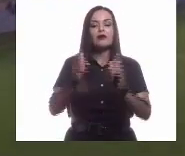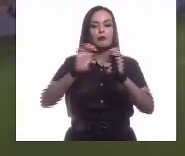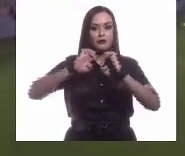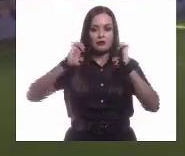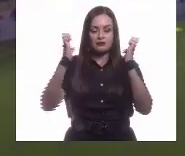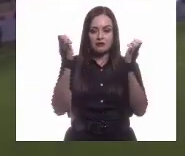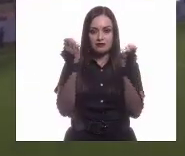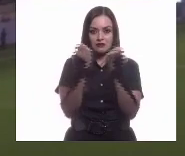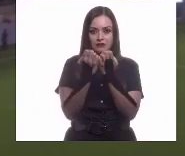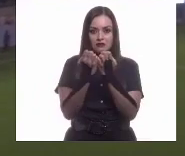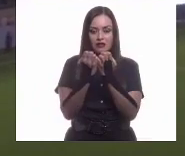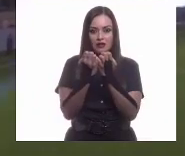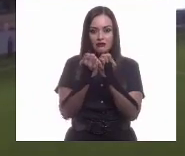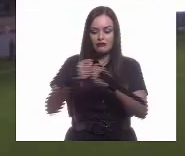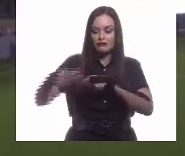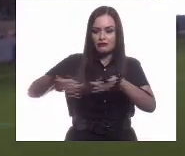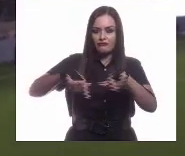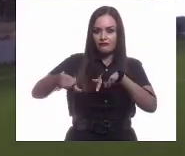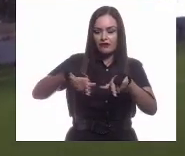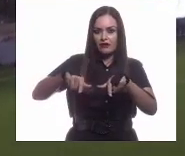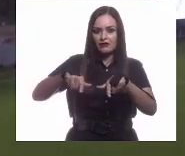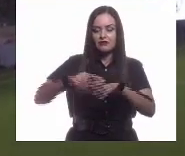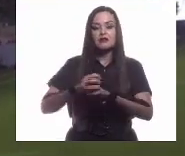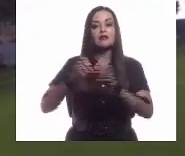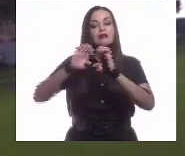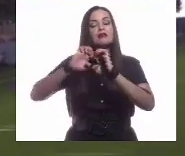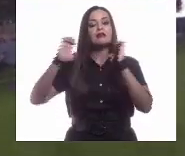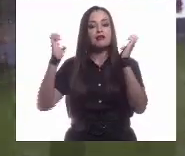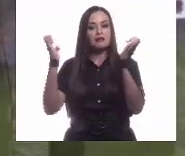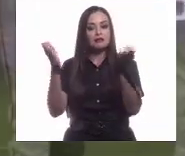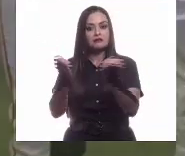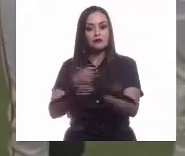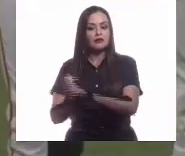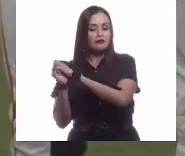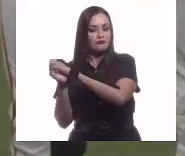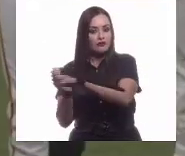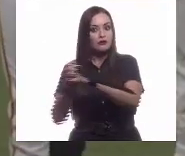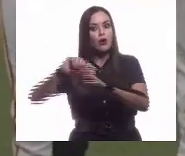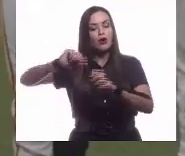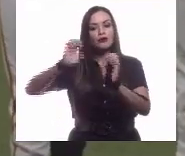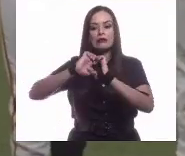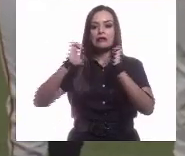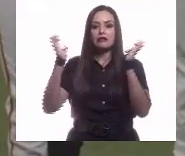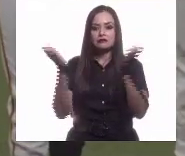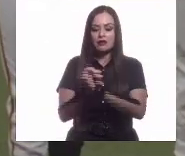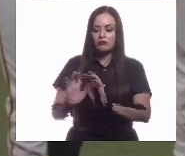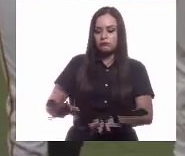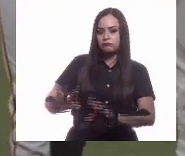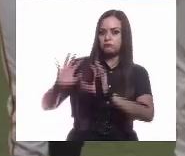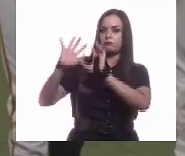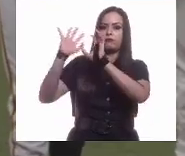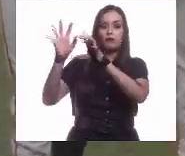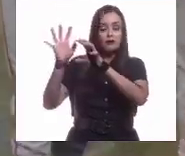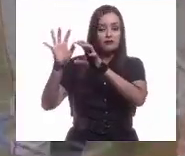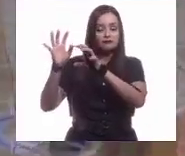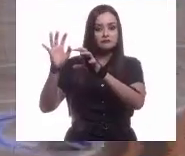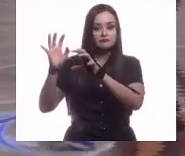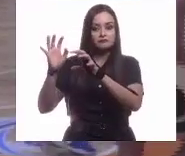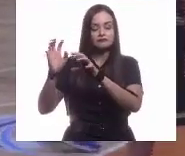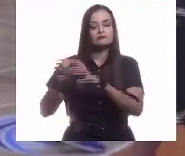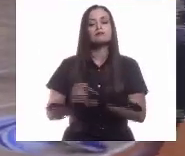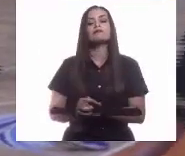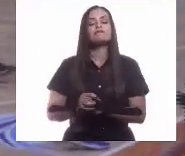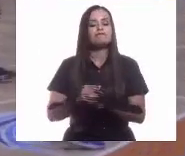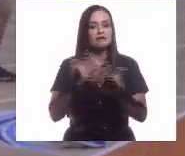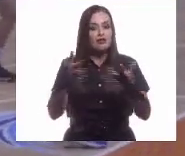béisbol, perdón, de fútbol, Arturo Senal de béisbol y la Arena La Paz de básquetbol, donde juegan ahora nuestros ya